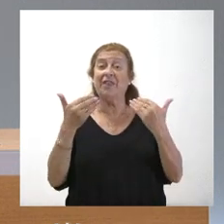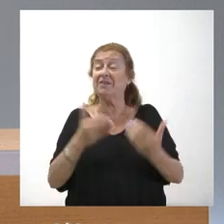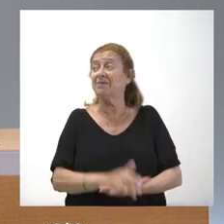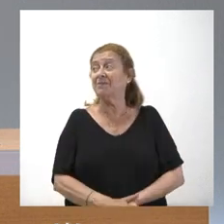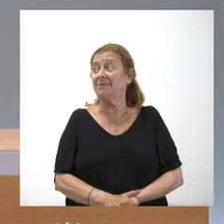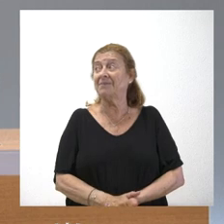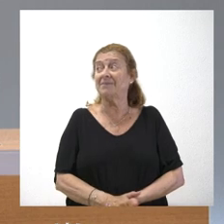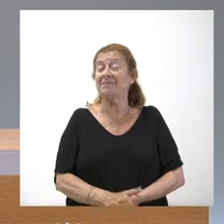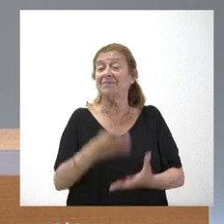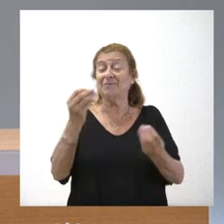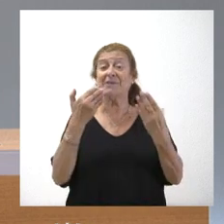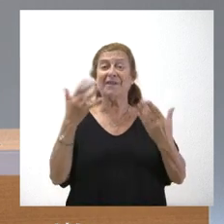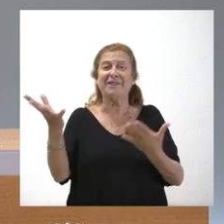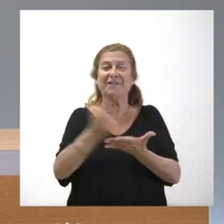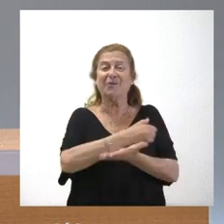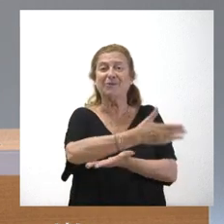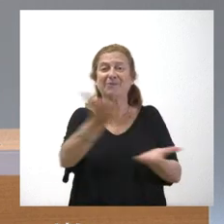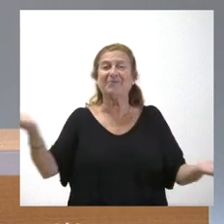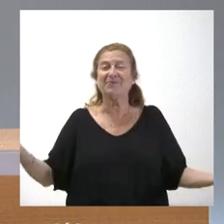Pues muchas gracias a todos